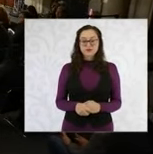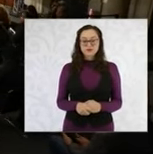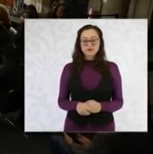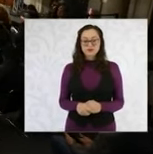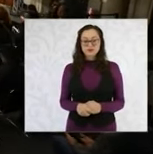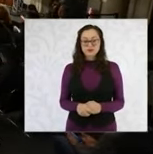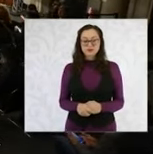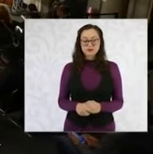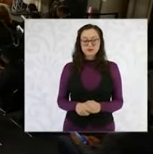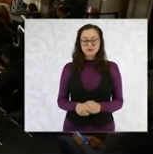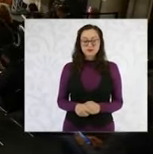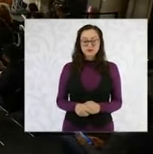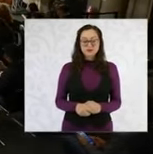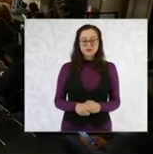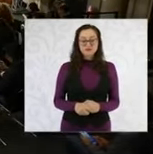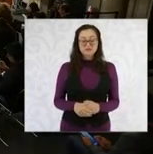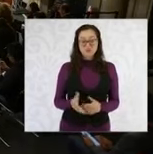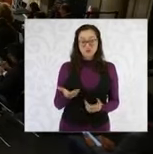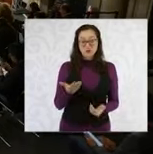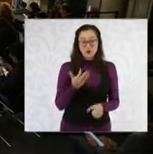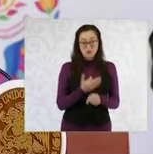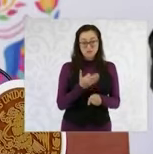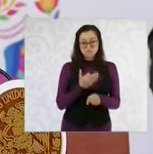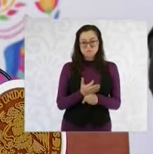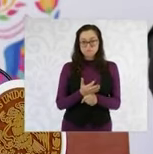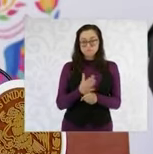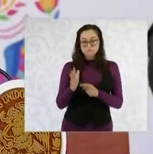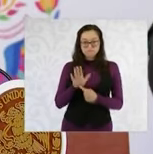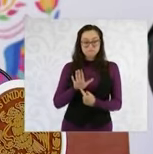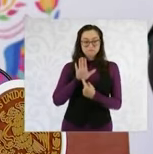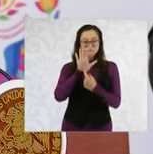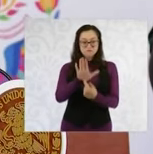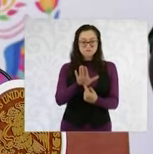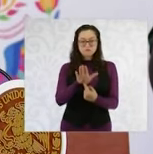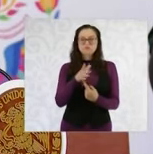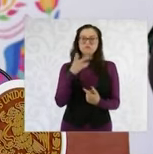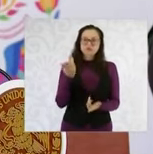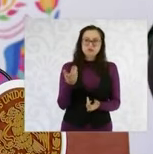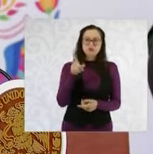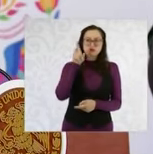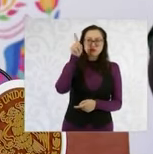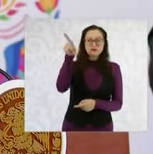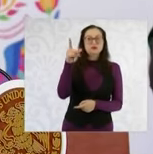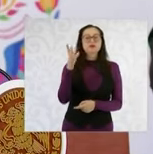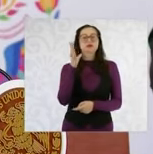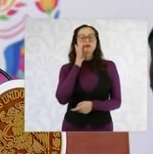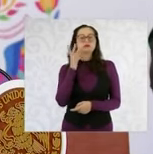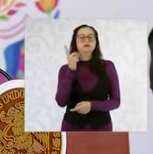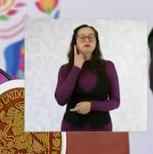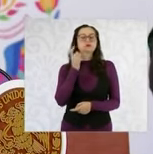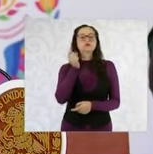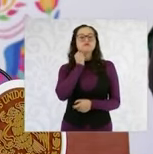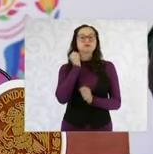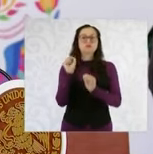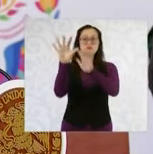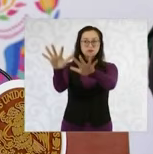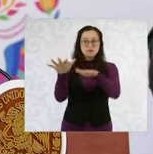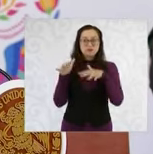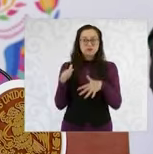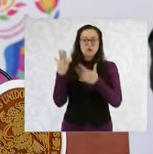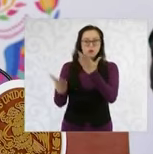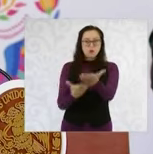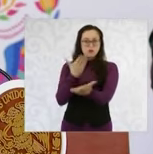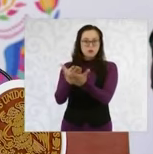si nos si merecemos pertenecer todavía al Tratado o no trudo lo sabe